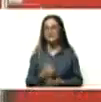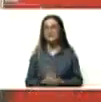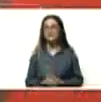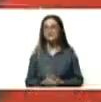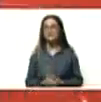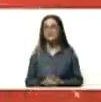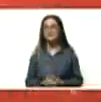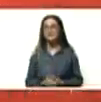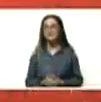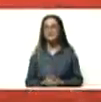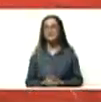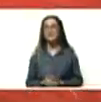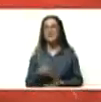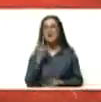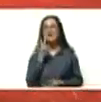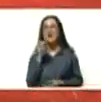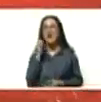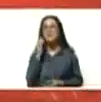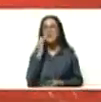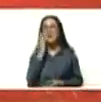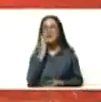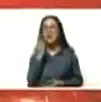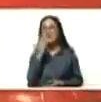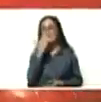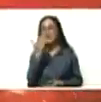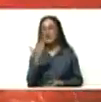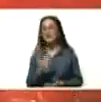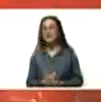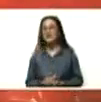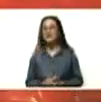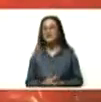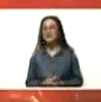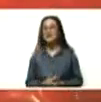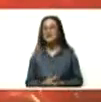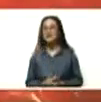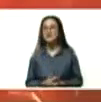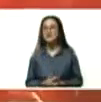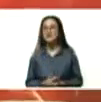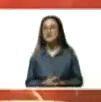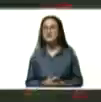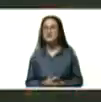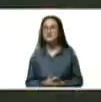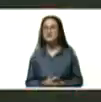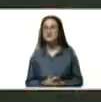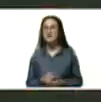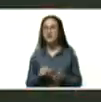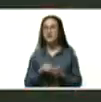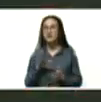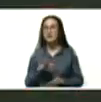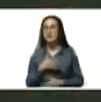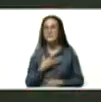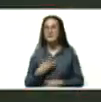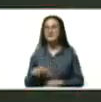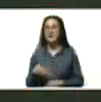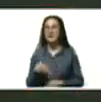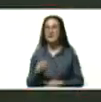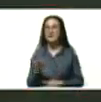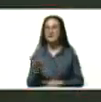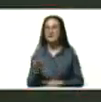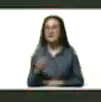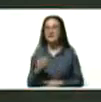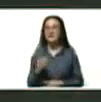que veas a la madrina de frente. Edison, siéntate aquí. Ah, mano, ¿para dónde vas? ¿Dónde está el presidente Dubloy?